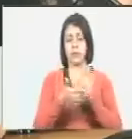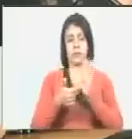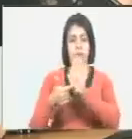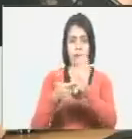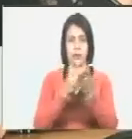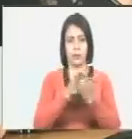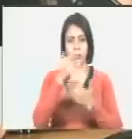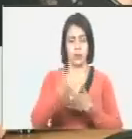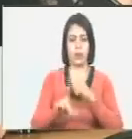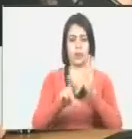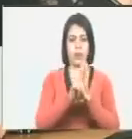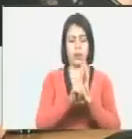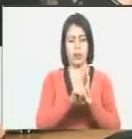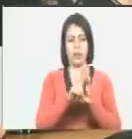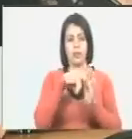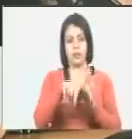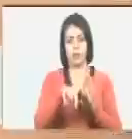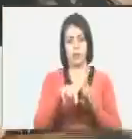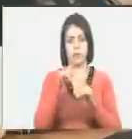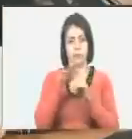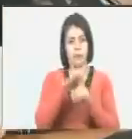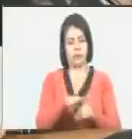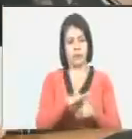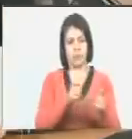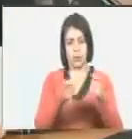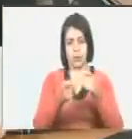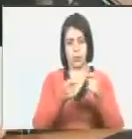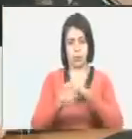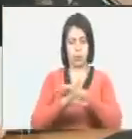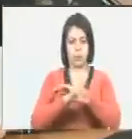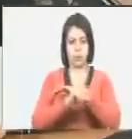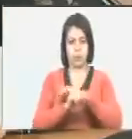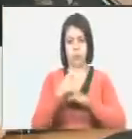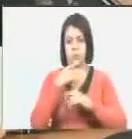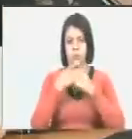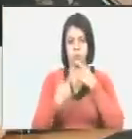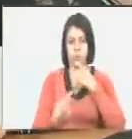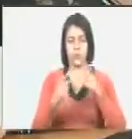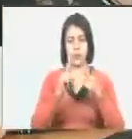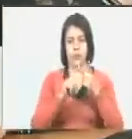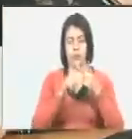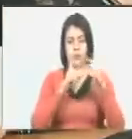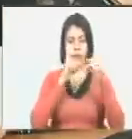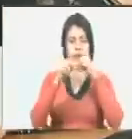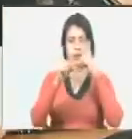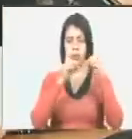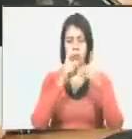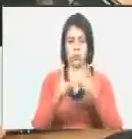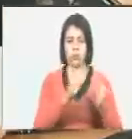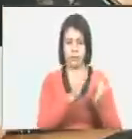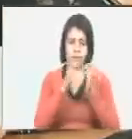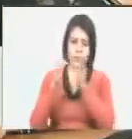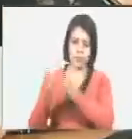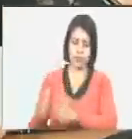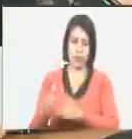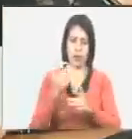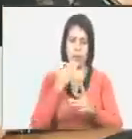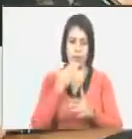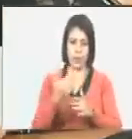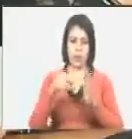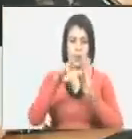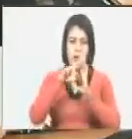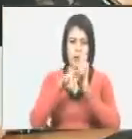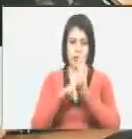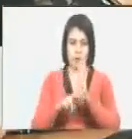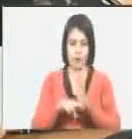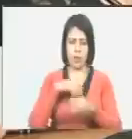el proyecto de ley orgánica de extinción de dominio a los efectos de su segunda discusión y solicitó la urgencia